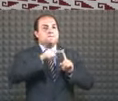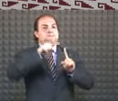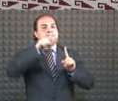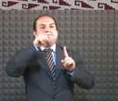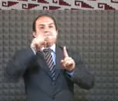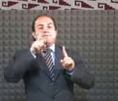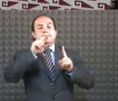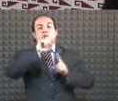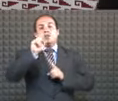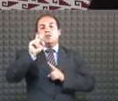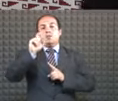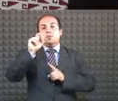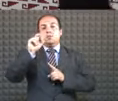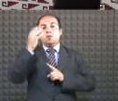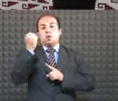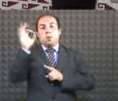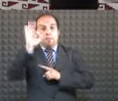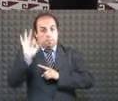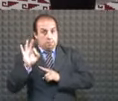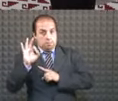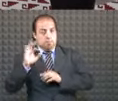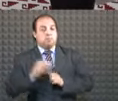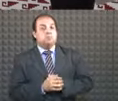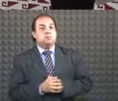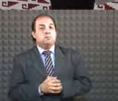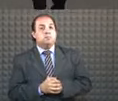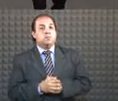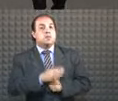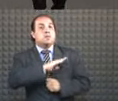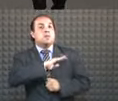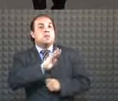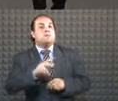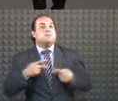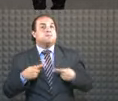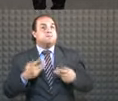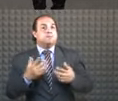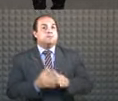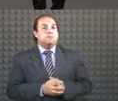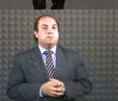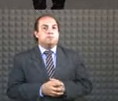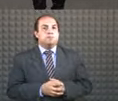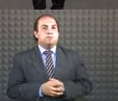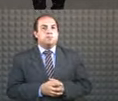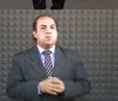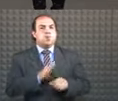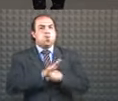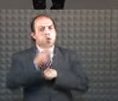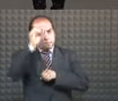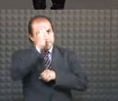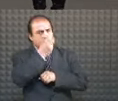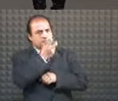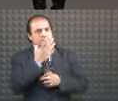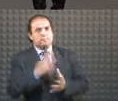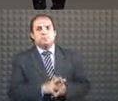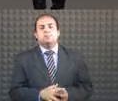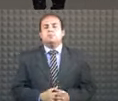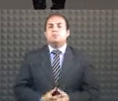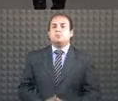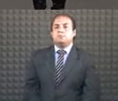del 129% de defunciones. ¿Qué podemos pensar de esto, por favor?